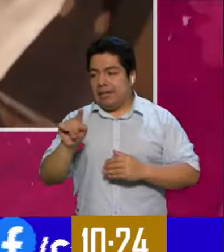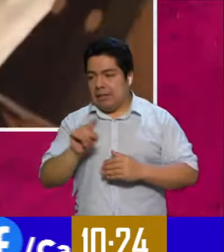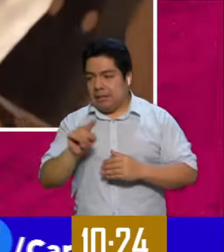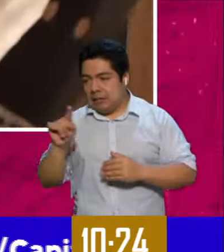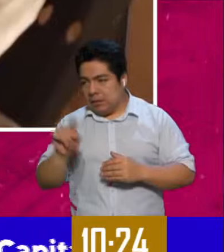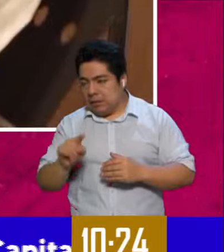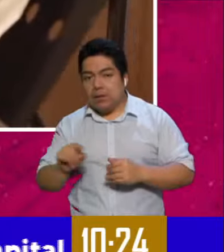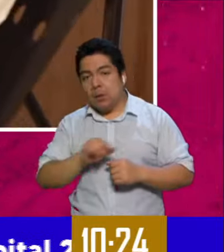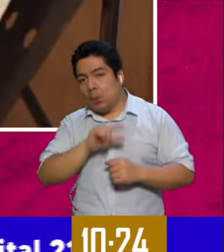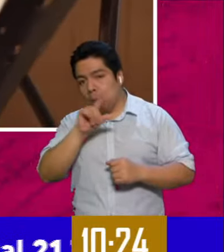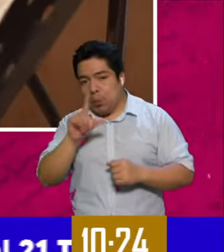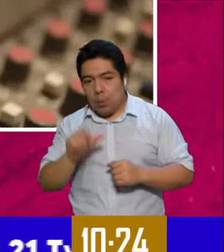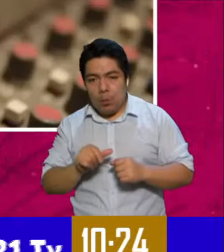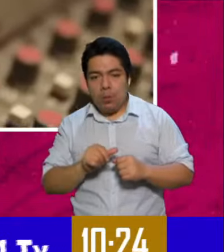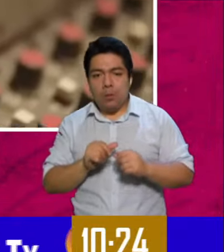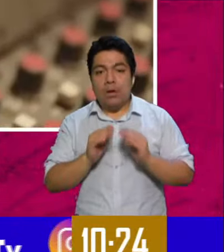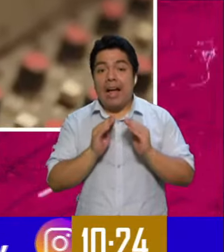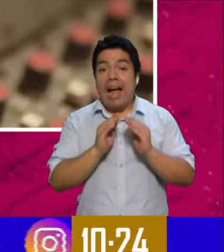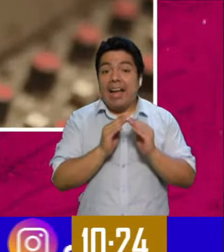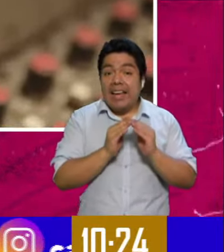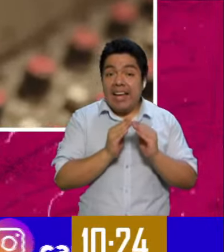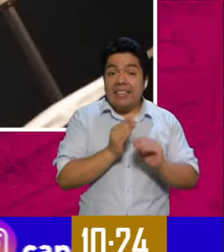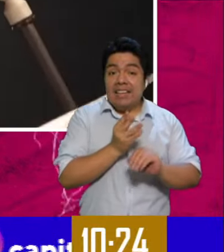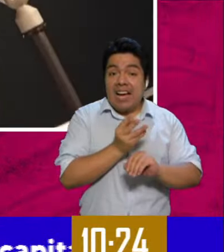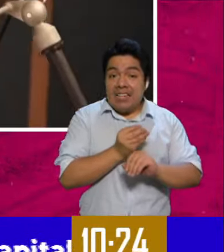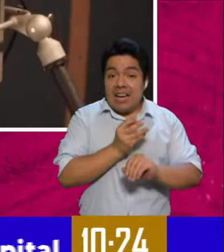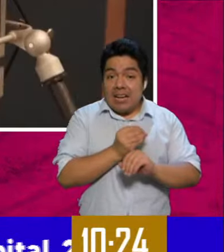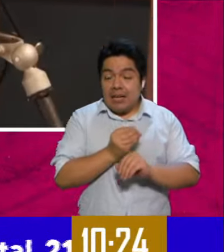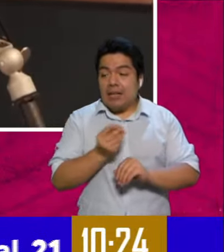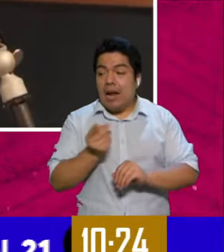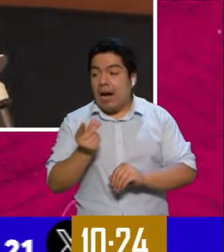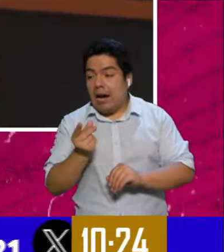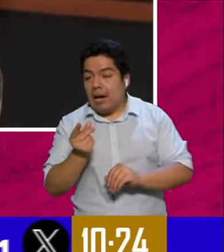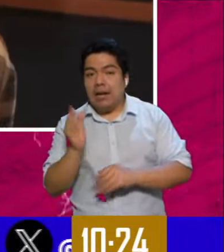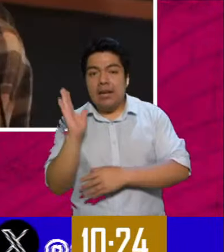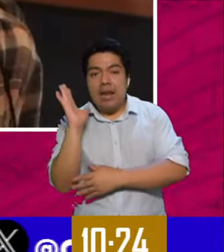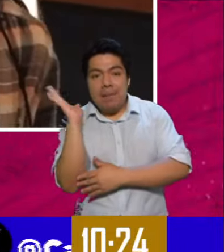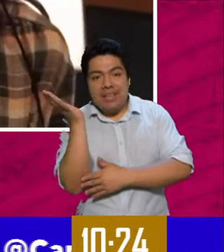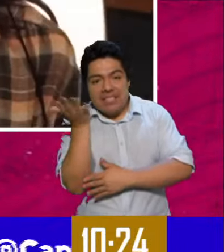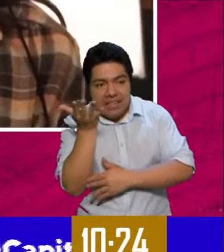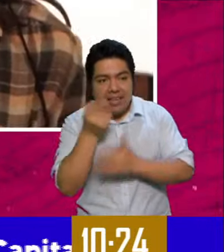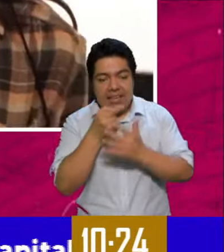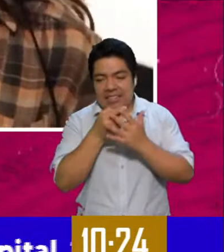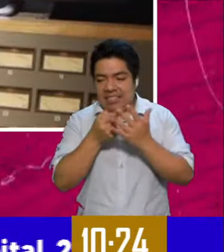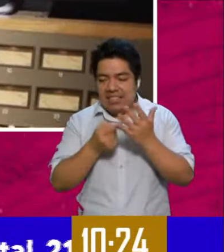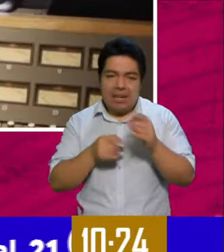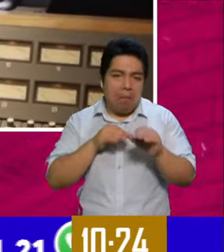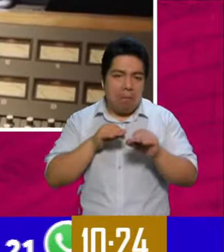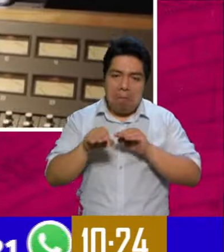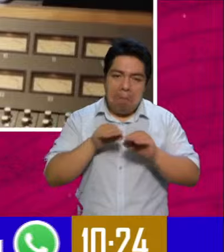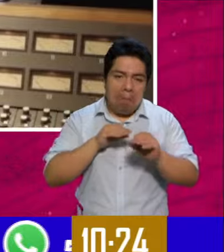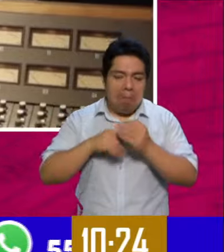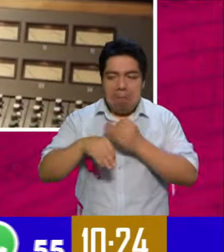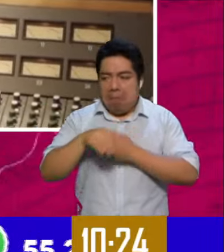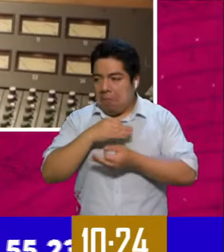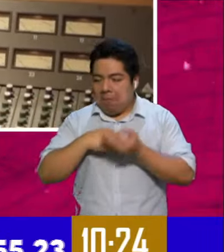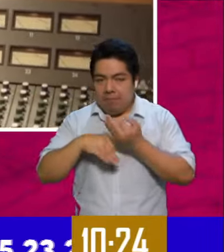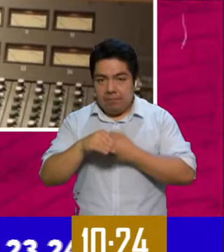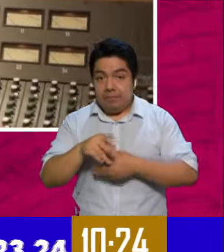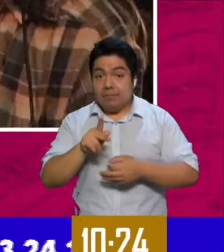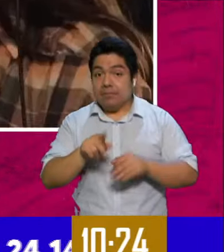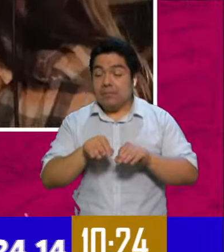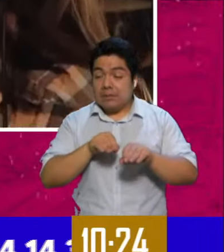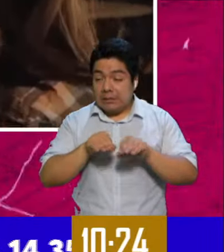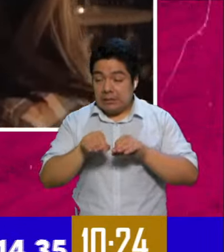después me dediqué a remodelar casas y a sacar perros y fui Lo que mesera. es tener que hacer, ¿verdad? De todo un poco. Pero una tarea muy